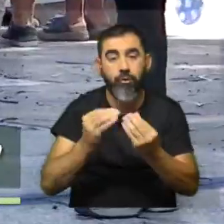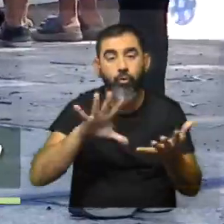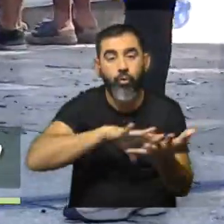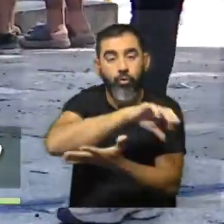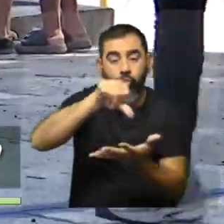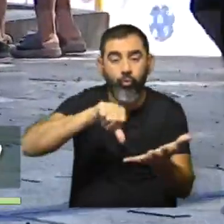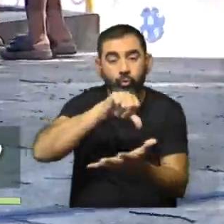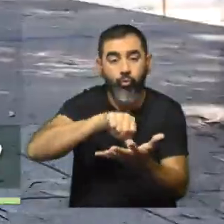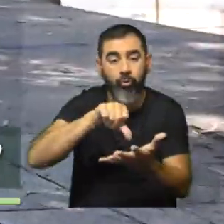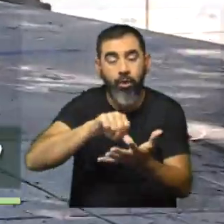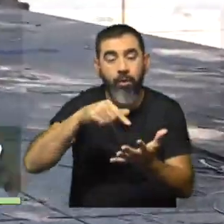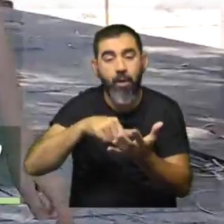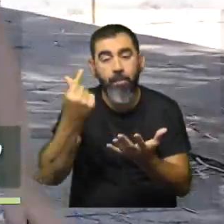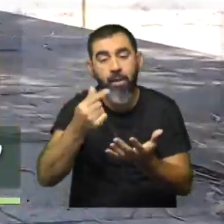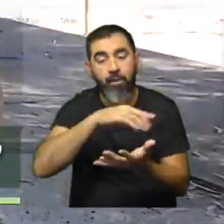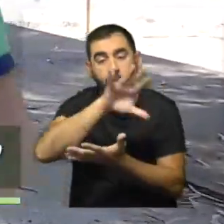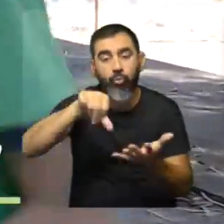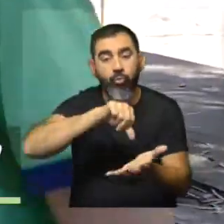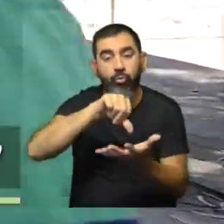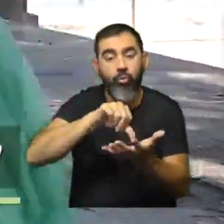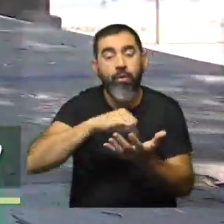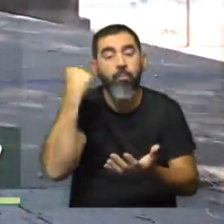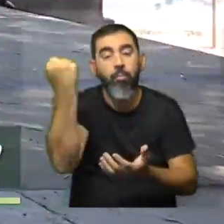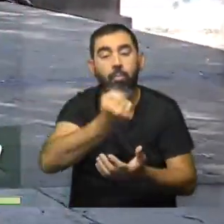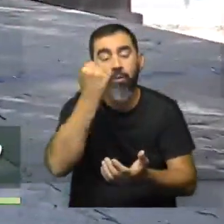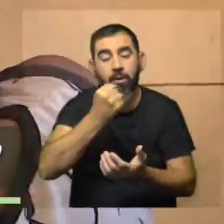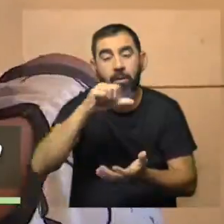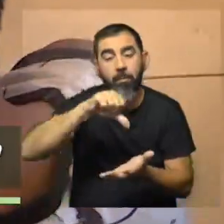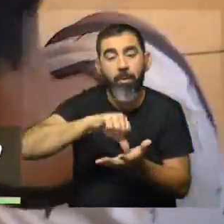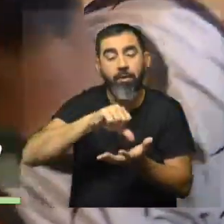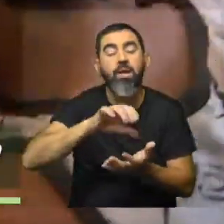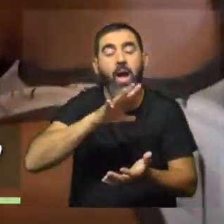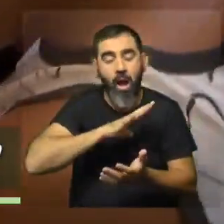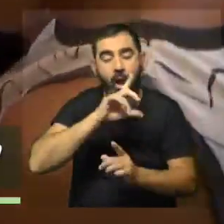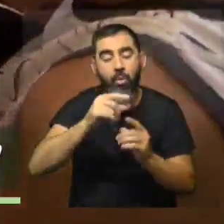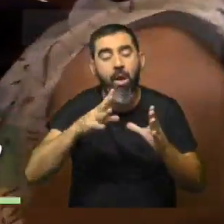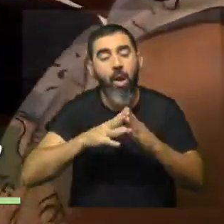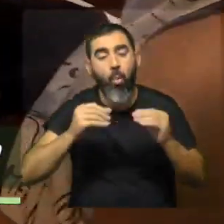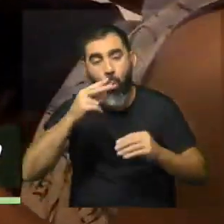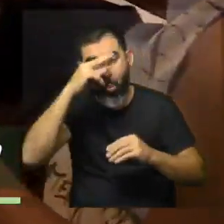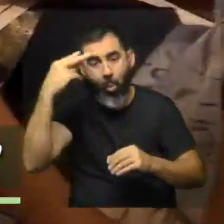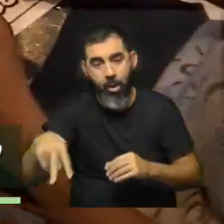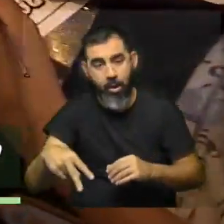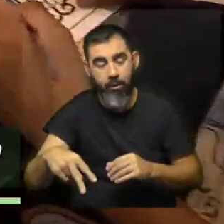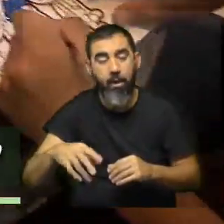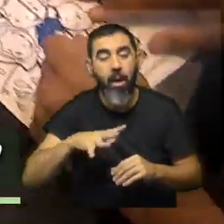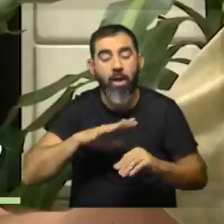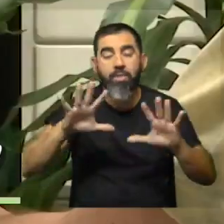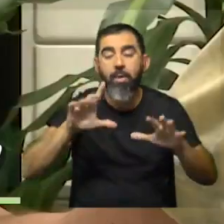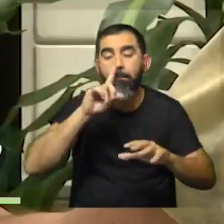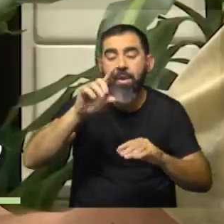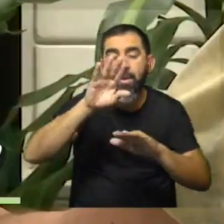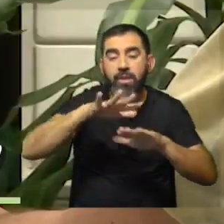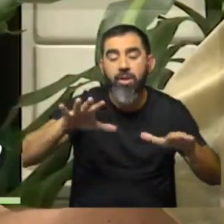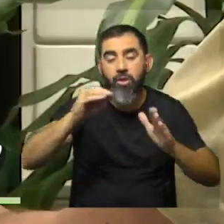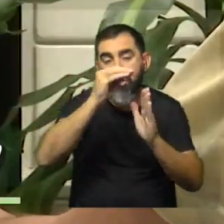ciudades, tanto en las capitales como ciudades importantes de todo el territorio, hay alguna escuela de verano. Si bien tenemos más de 10.000 niños inscriptos